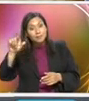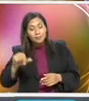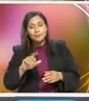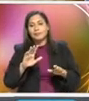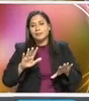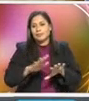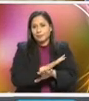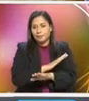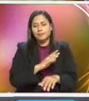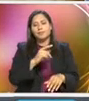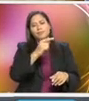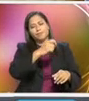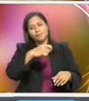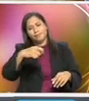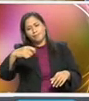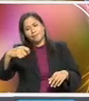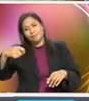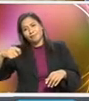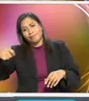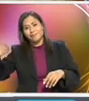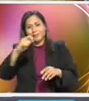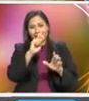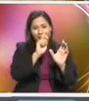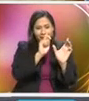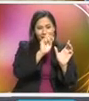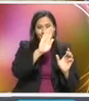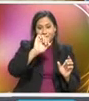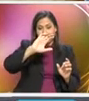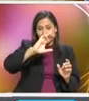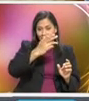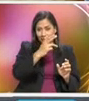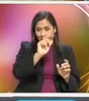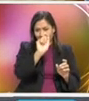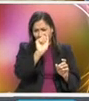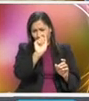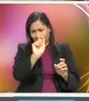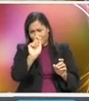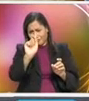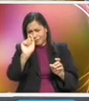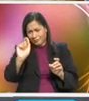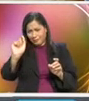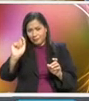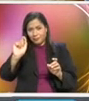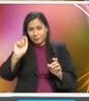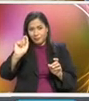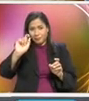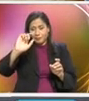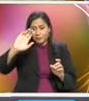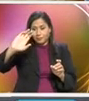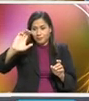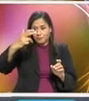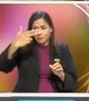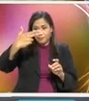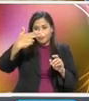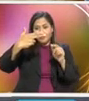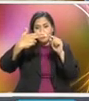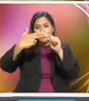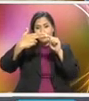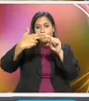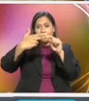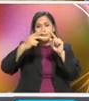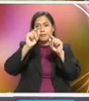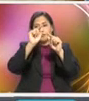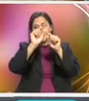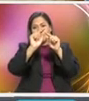se prolongaba la última escritura, que es una H, la hace mucho más alargada. Eso